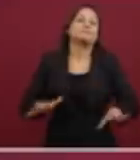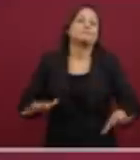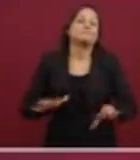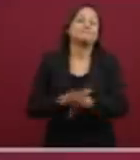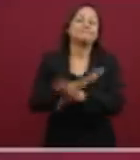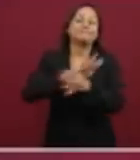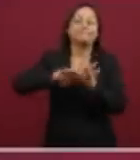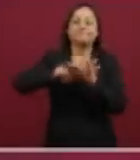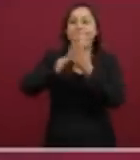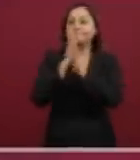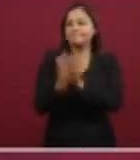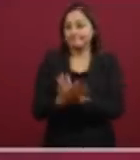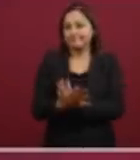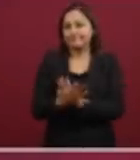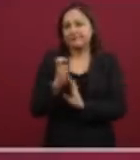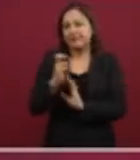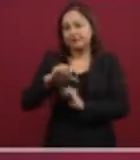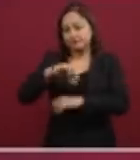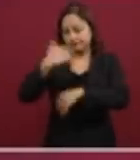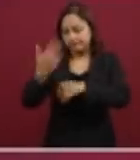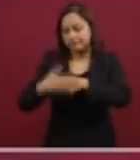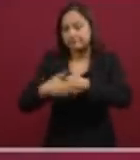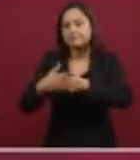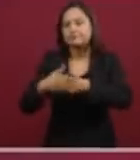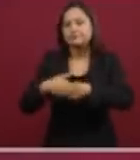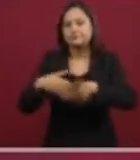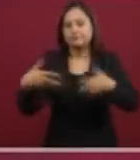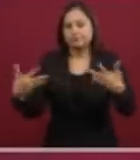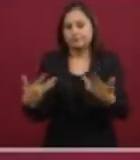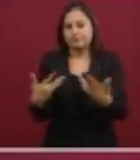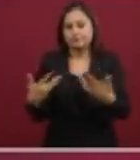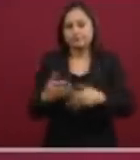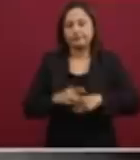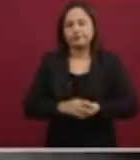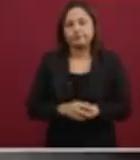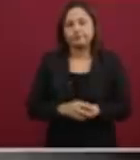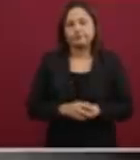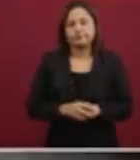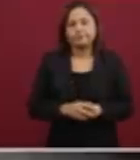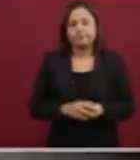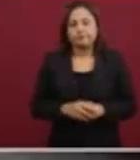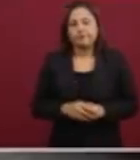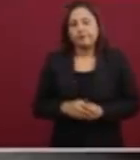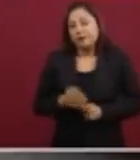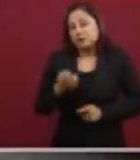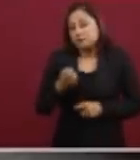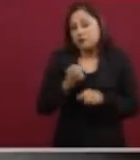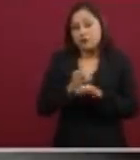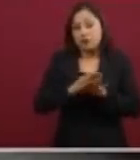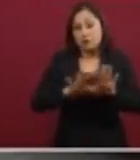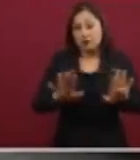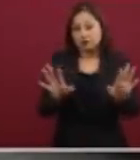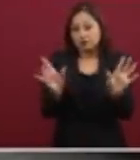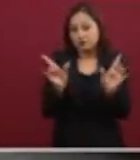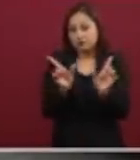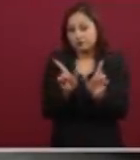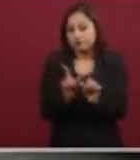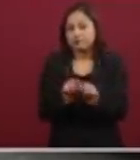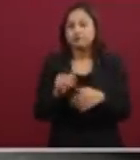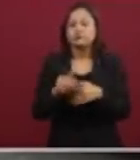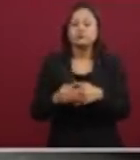a implementar. Bueno, esto es general, vamos a seguir